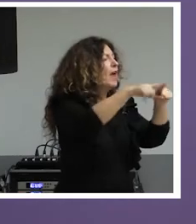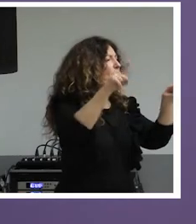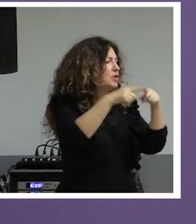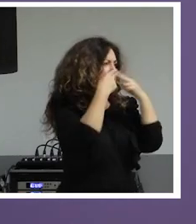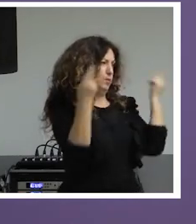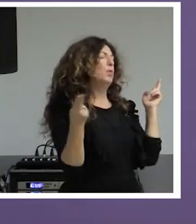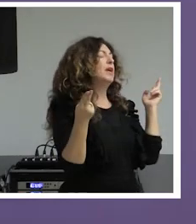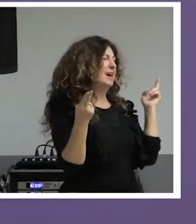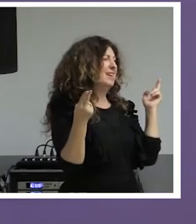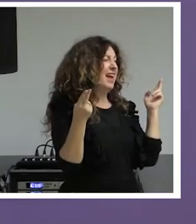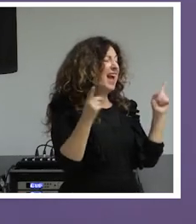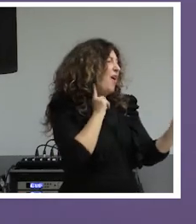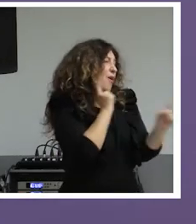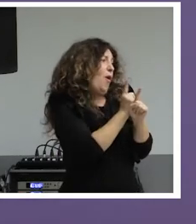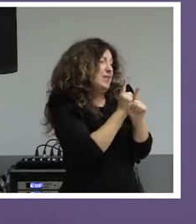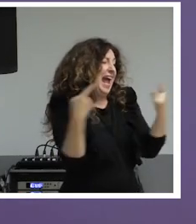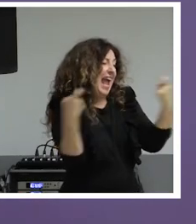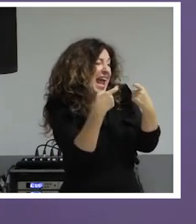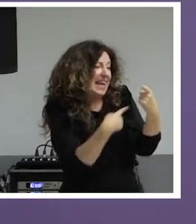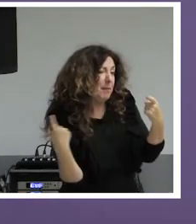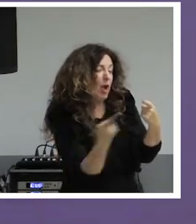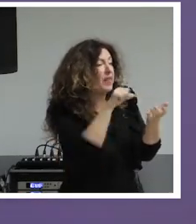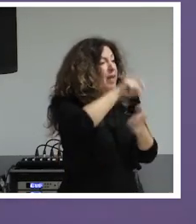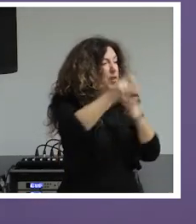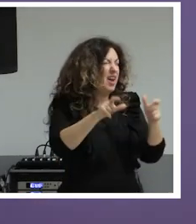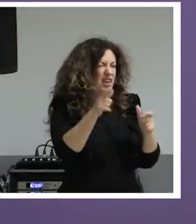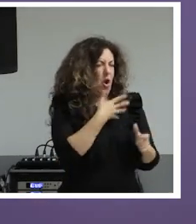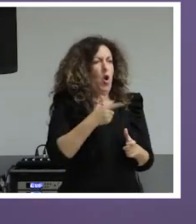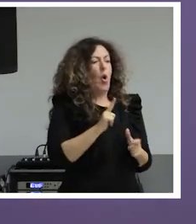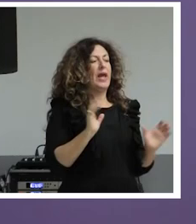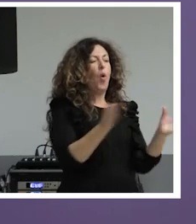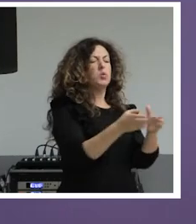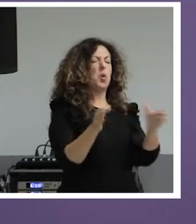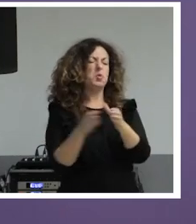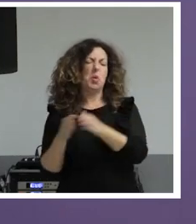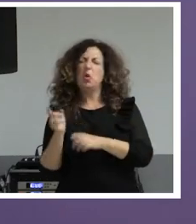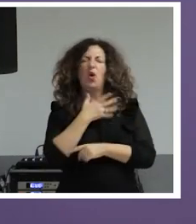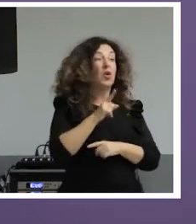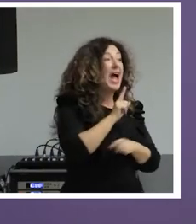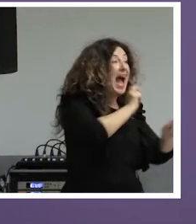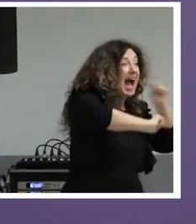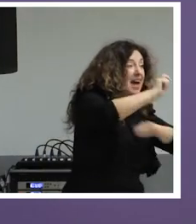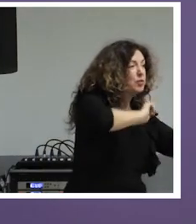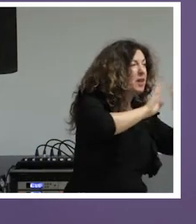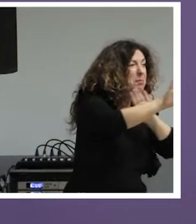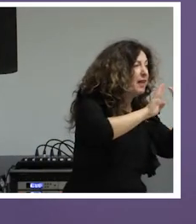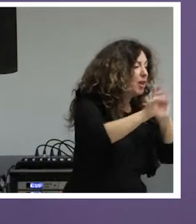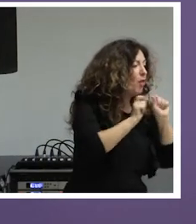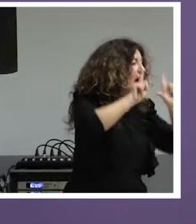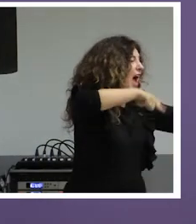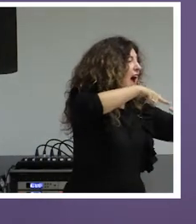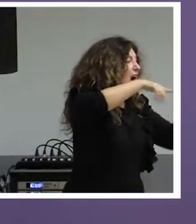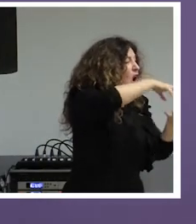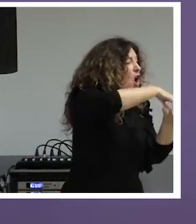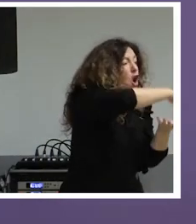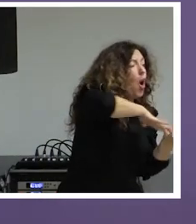y ya no me acuerdo de tierno Galván porque yo era muy pequeño todos los gobiernos que hemos tenido gobiernos enemigos de lo público enemigos